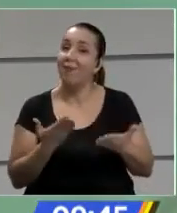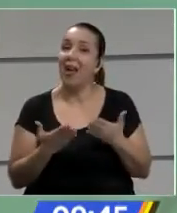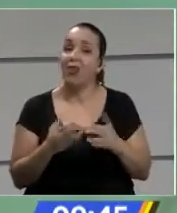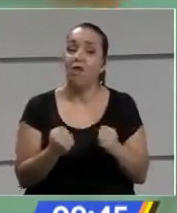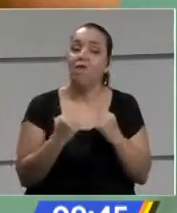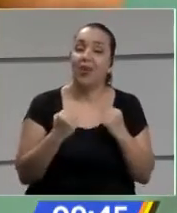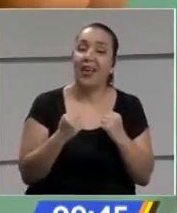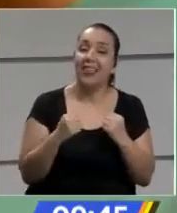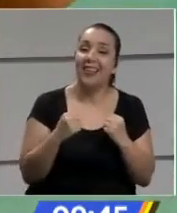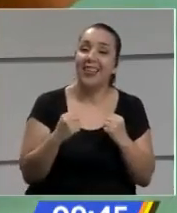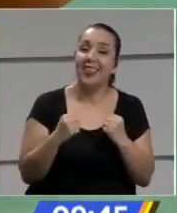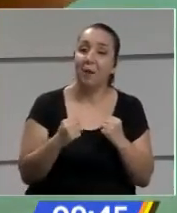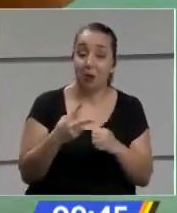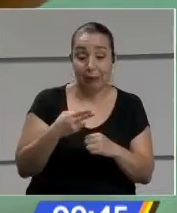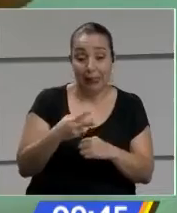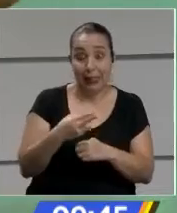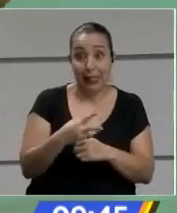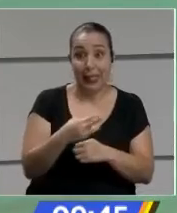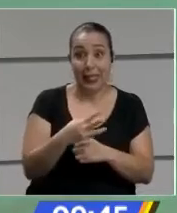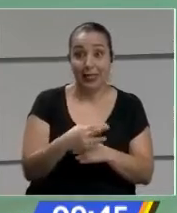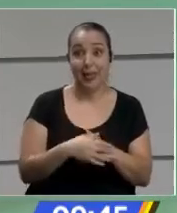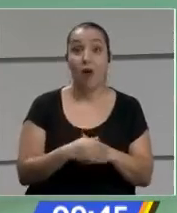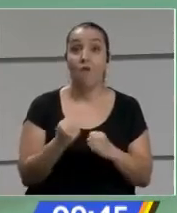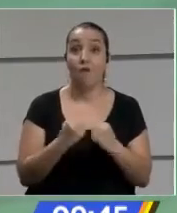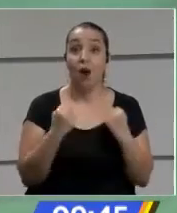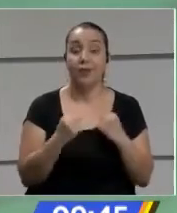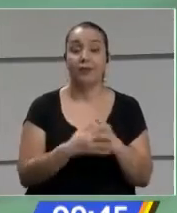dedos también. No, no. ¿Será?